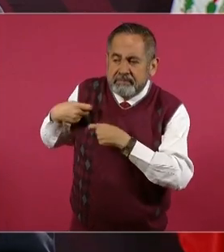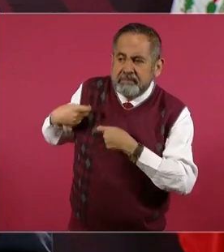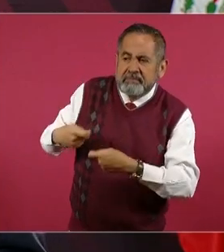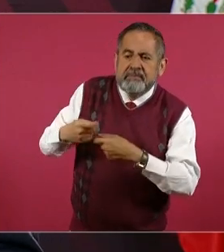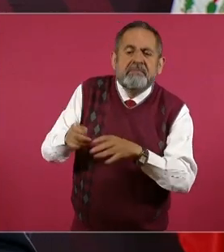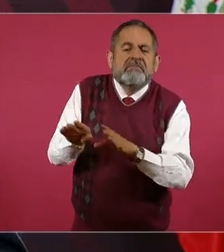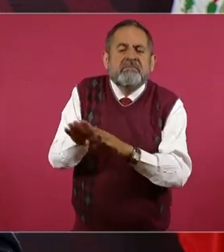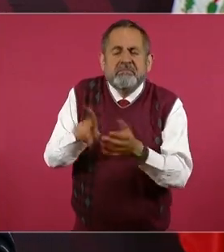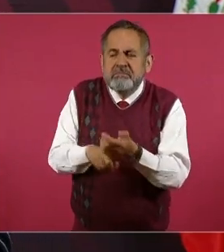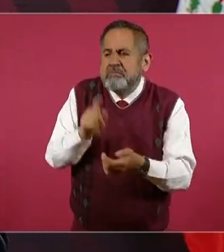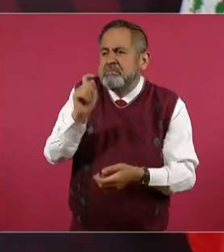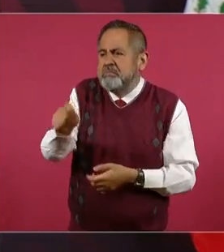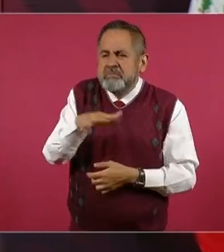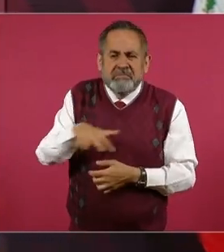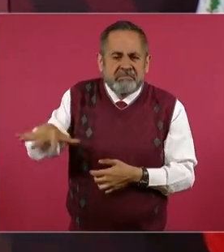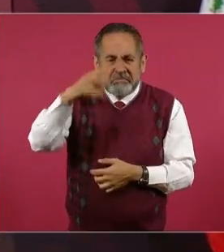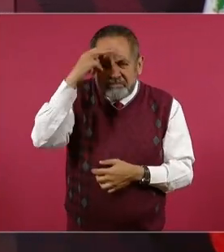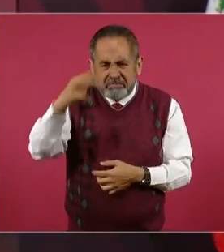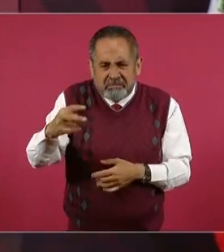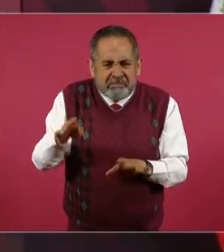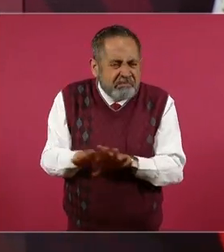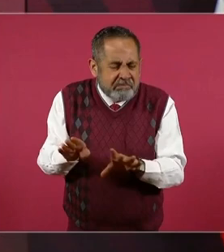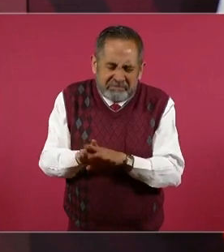¿Por qué